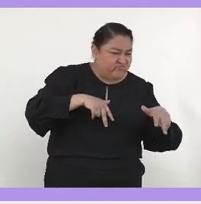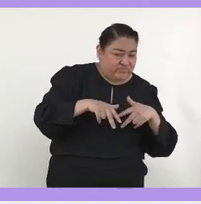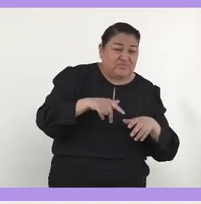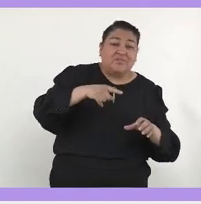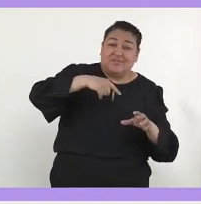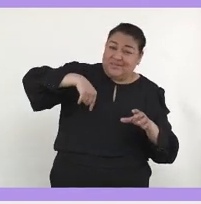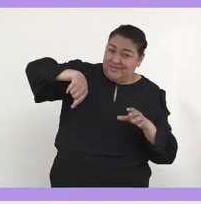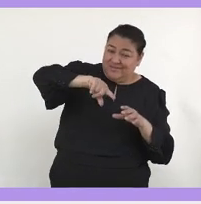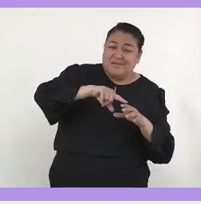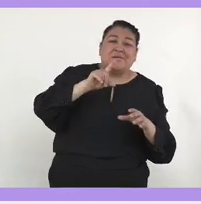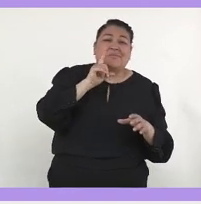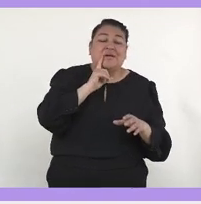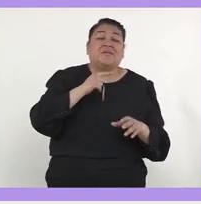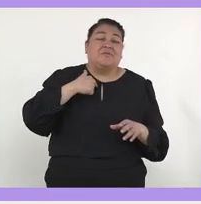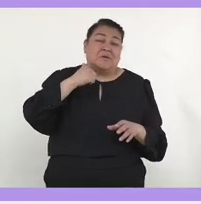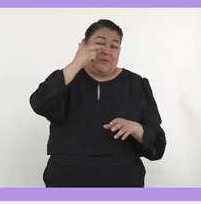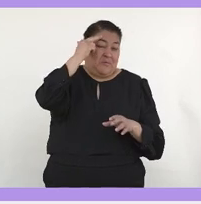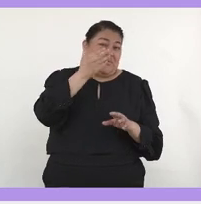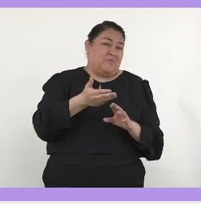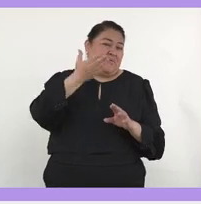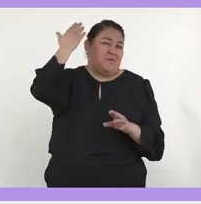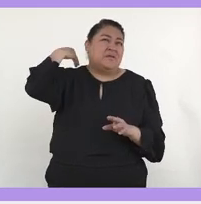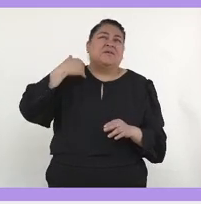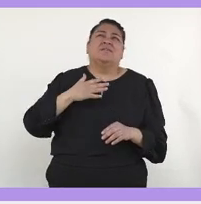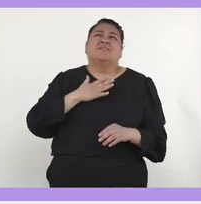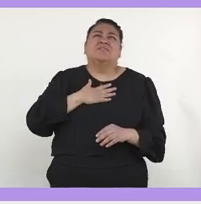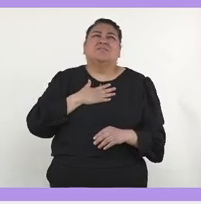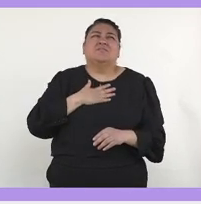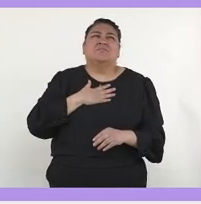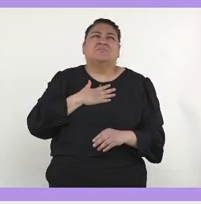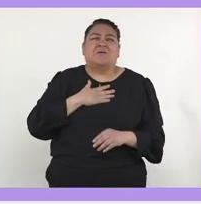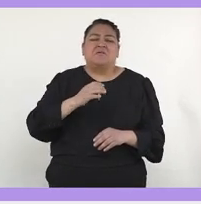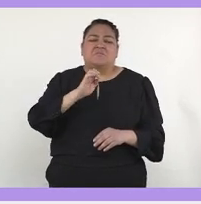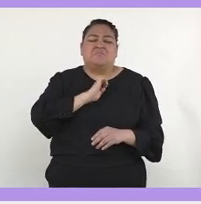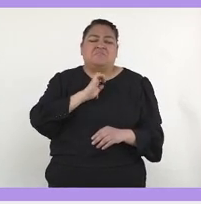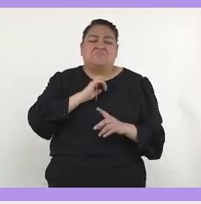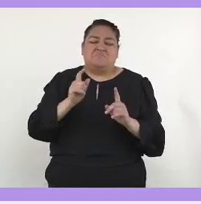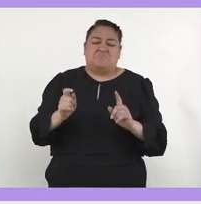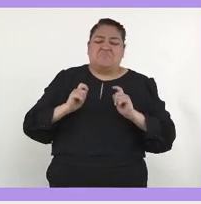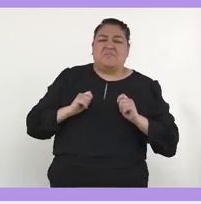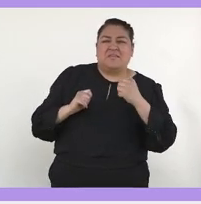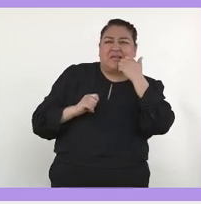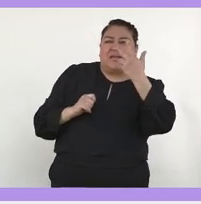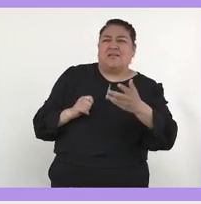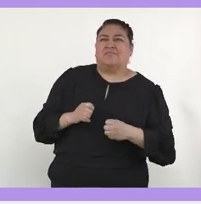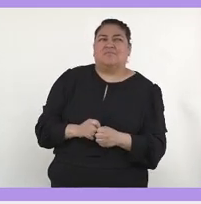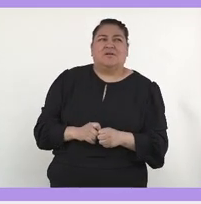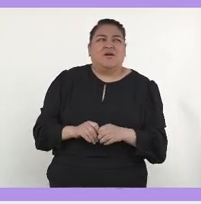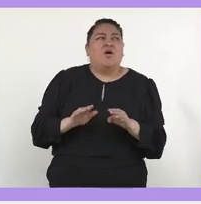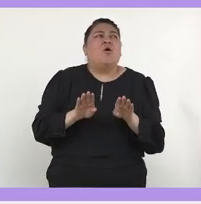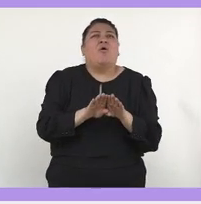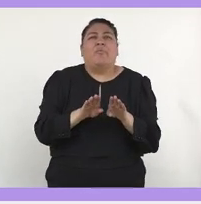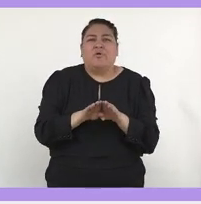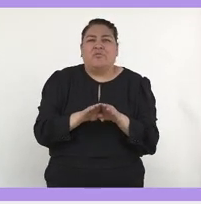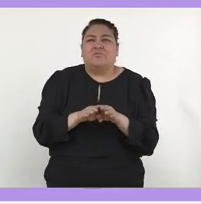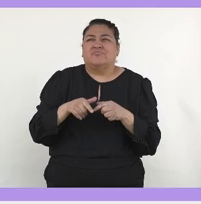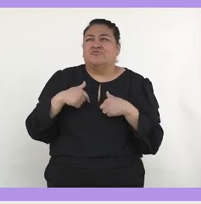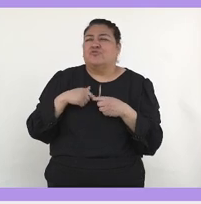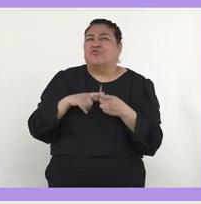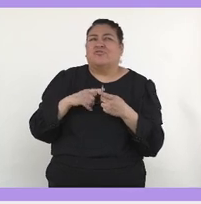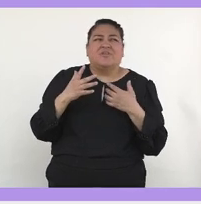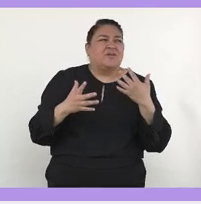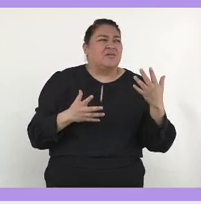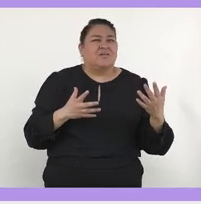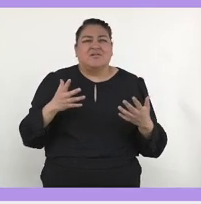cuando decidí ser entrenadora de fútbol yo no sabía cómo hacerlo y si llegabas a decir que quería ser jugadora